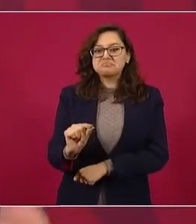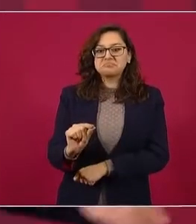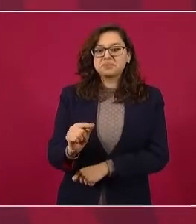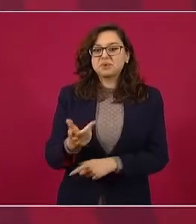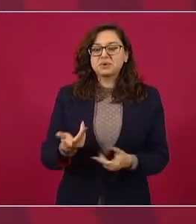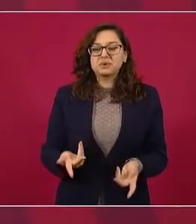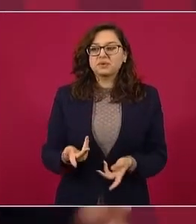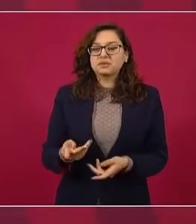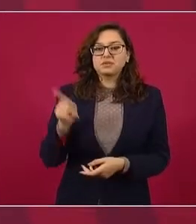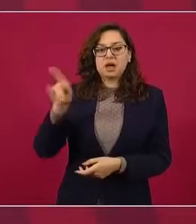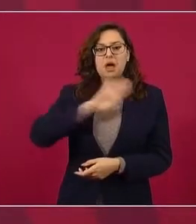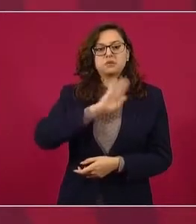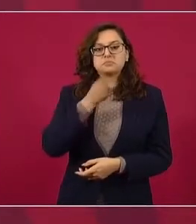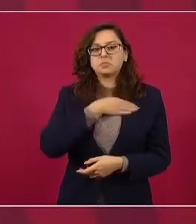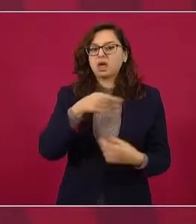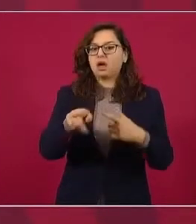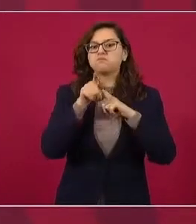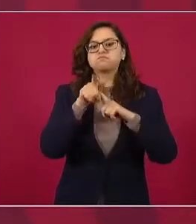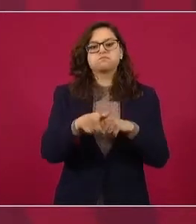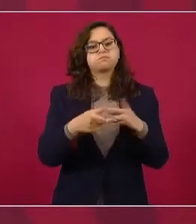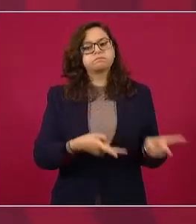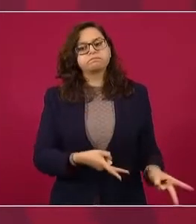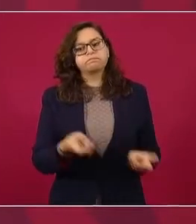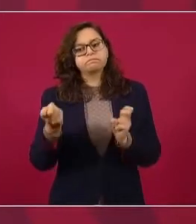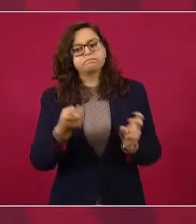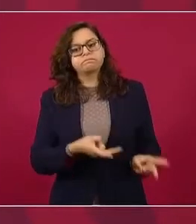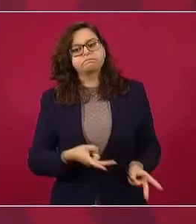Nos saqueaban.